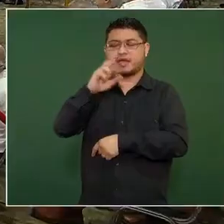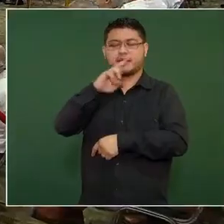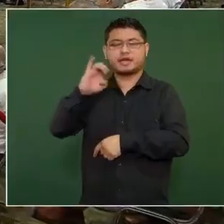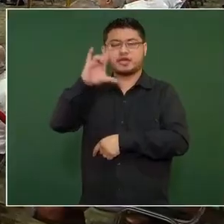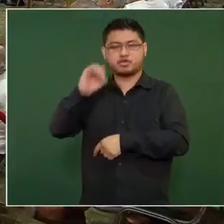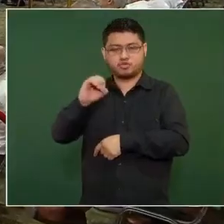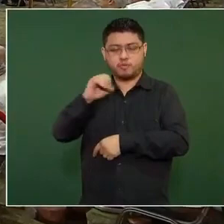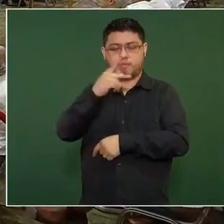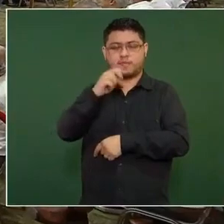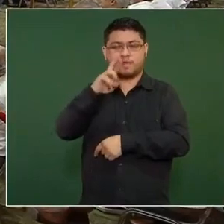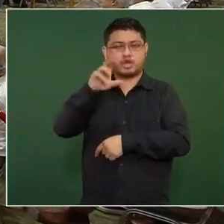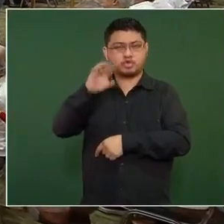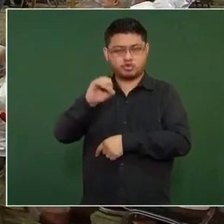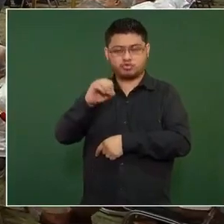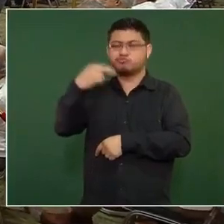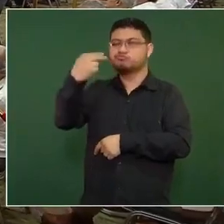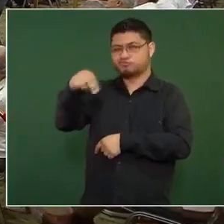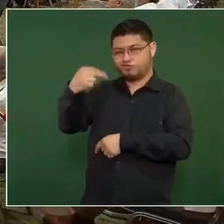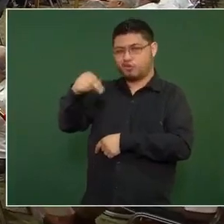Estamos